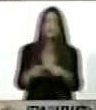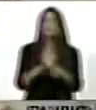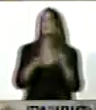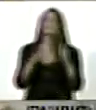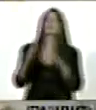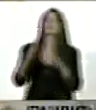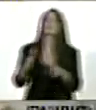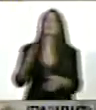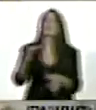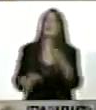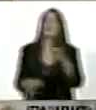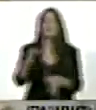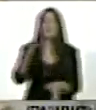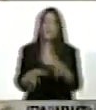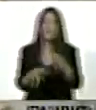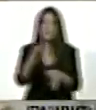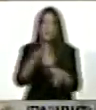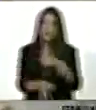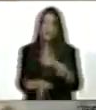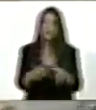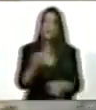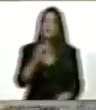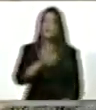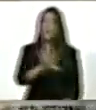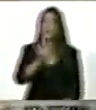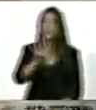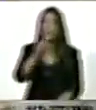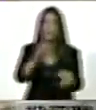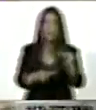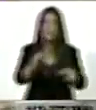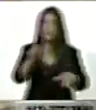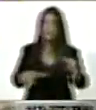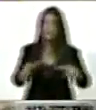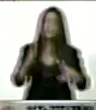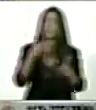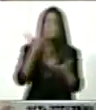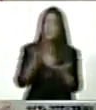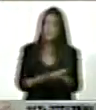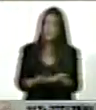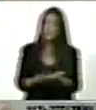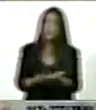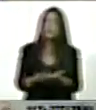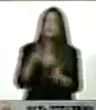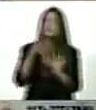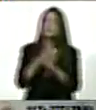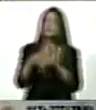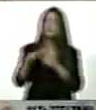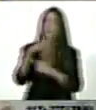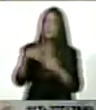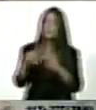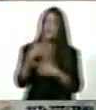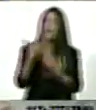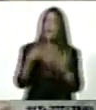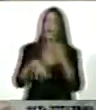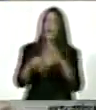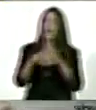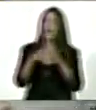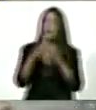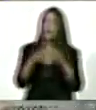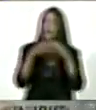juicio ante los tribunales de la República, más de 54 personas han solicitado que sus casos sean considerados en la Comisión